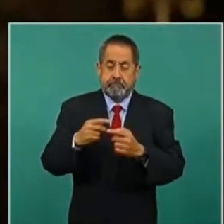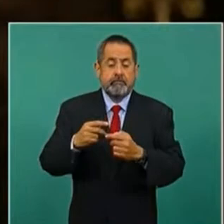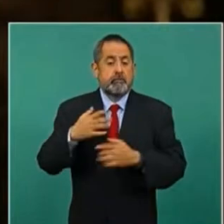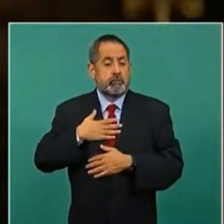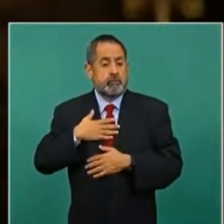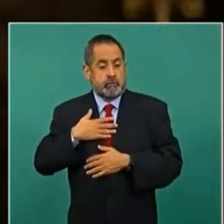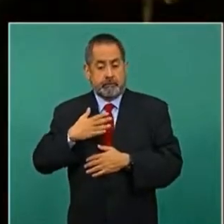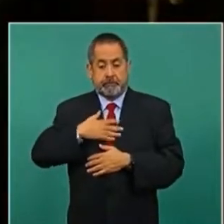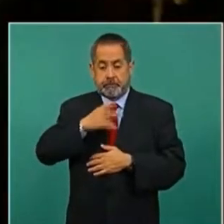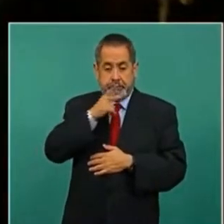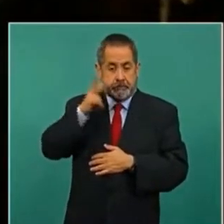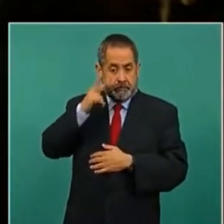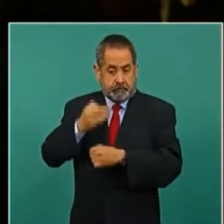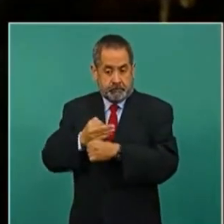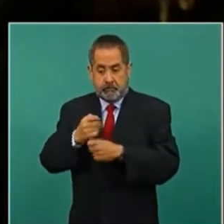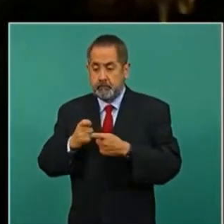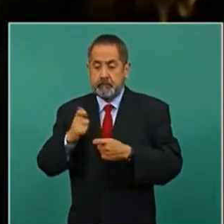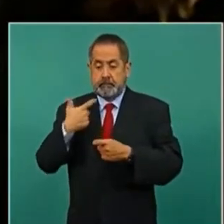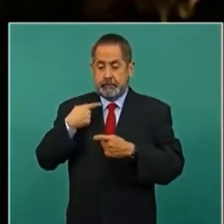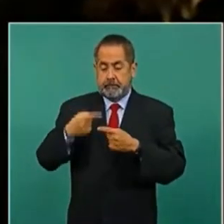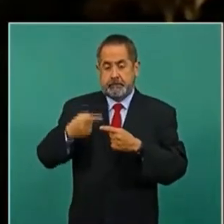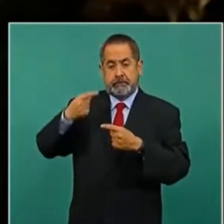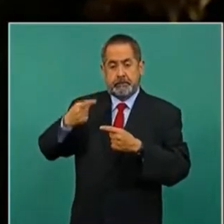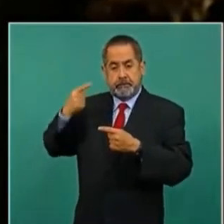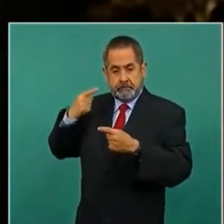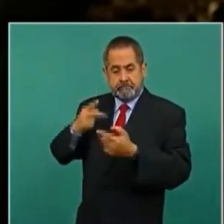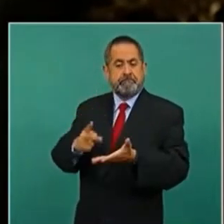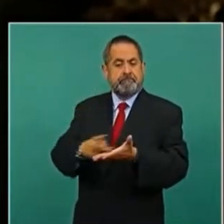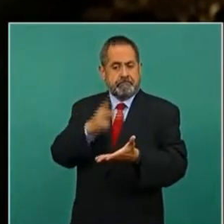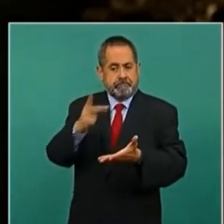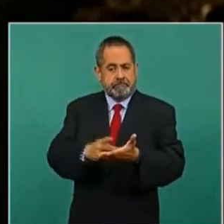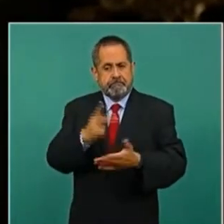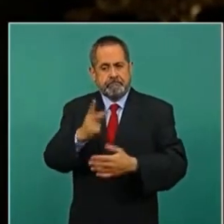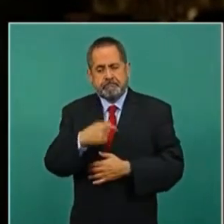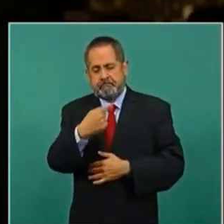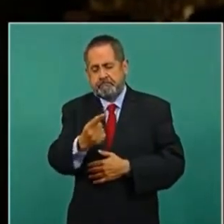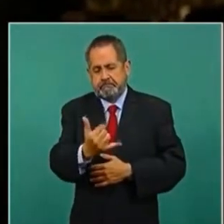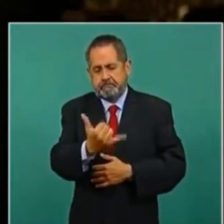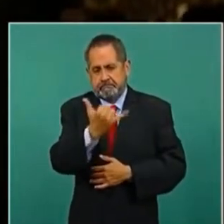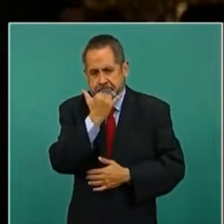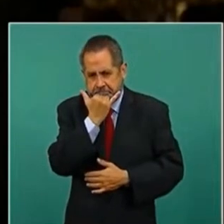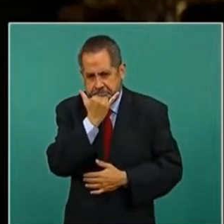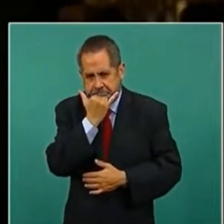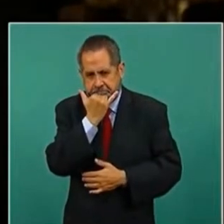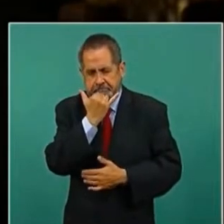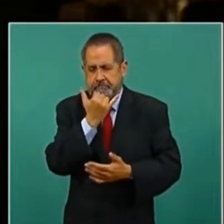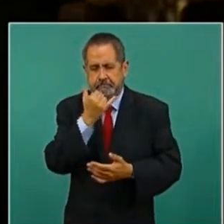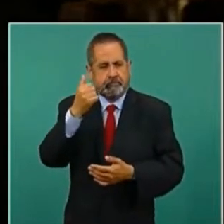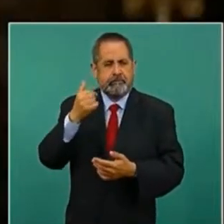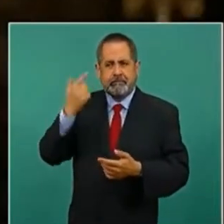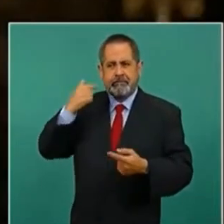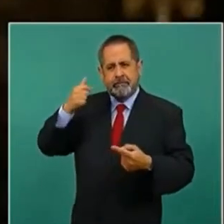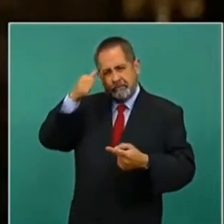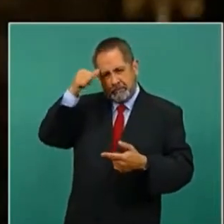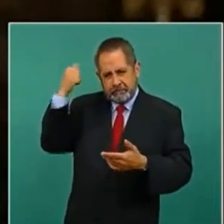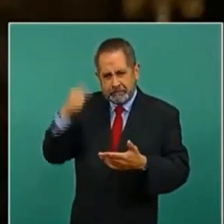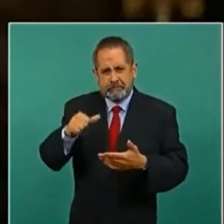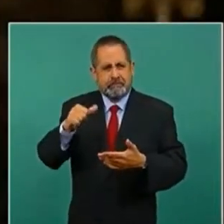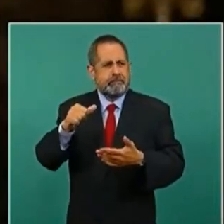antecesores como yo mismo hemos pedido perdón por los pecados personales y sociales,